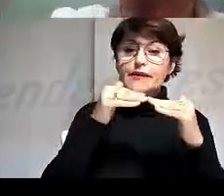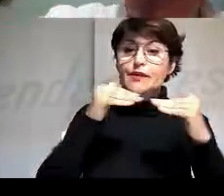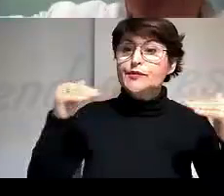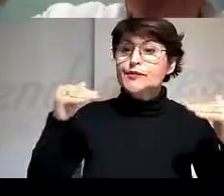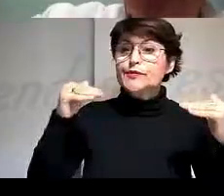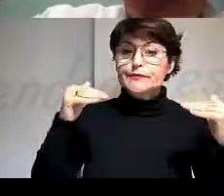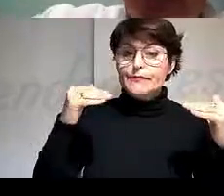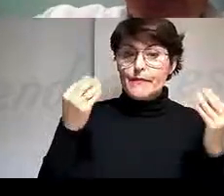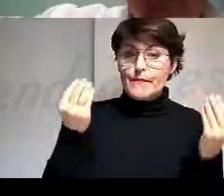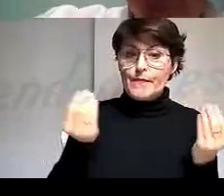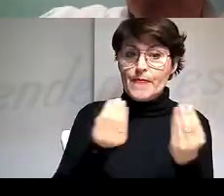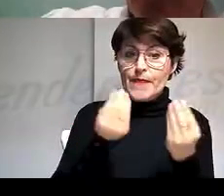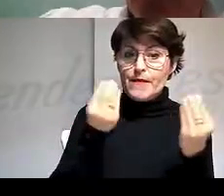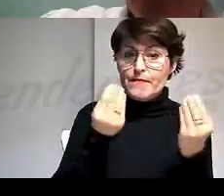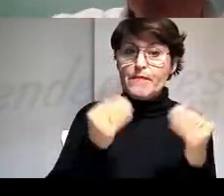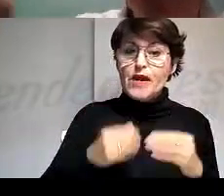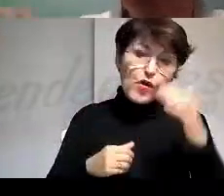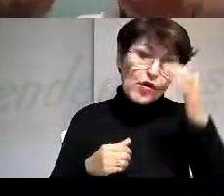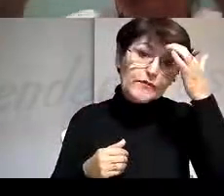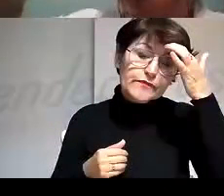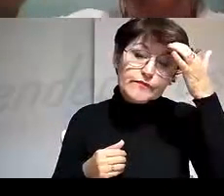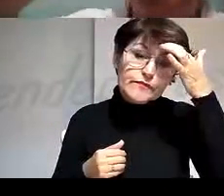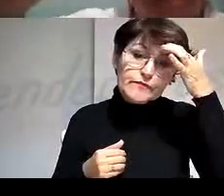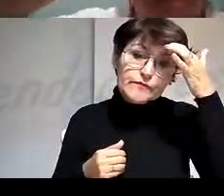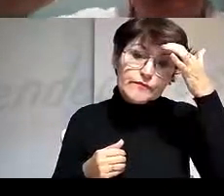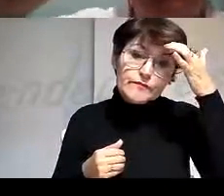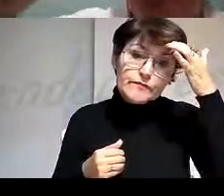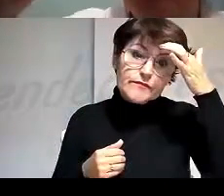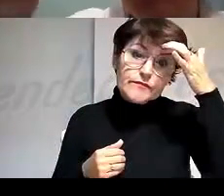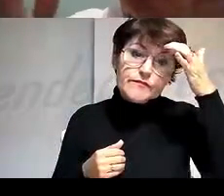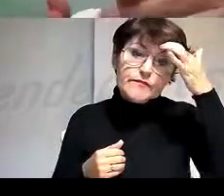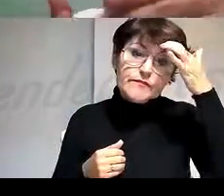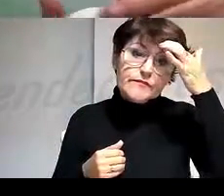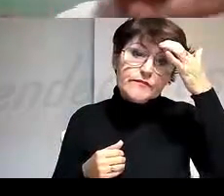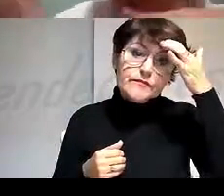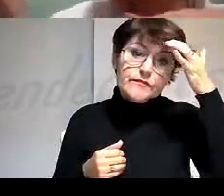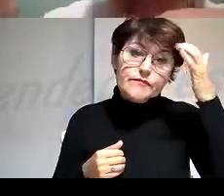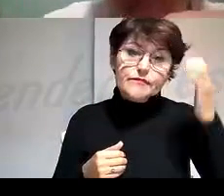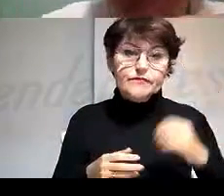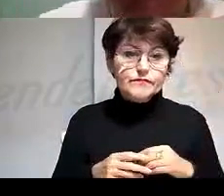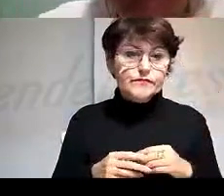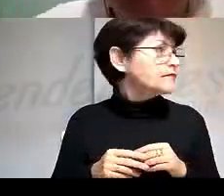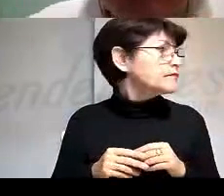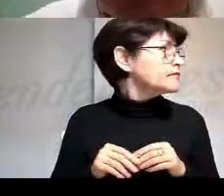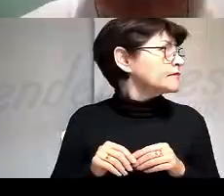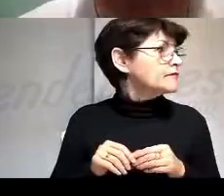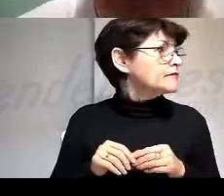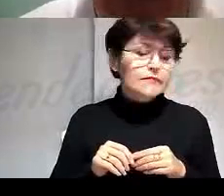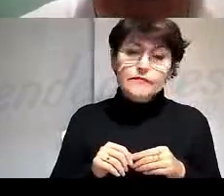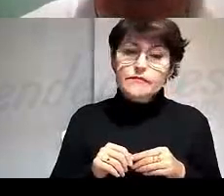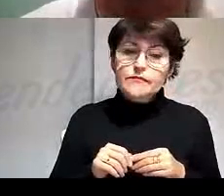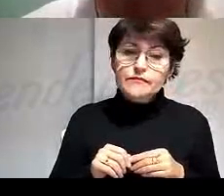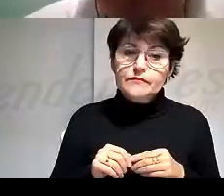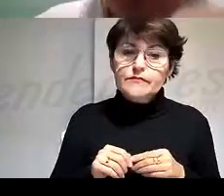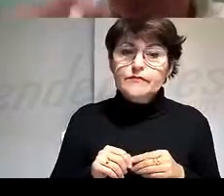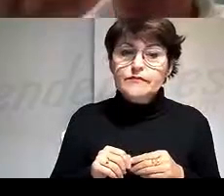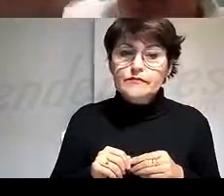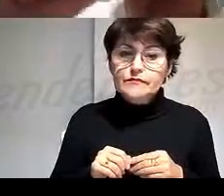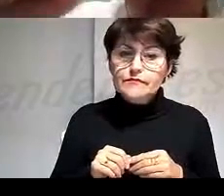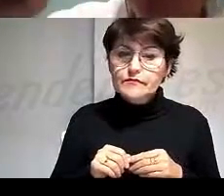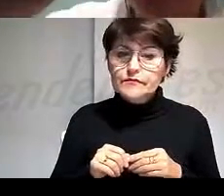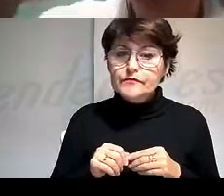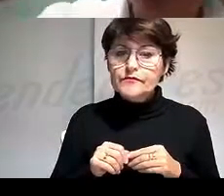como más dientes. Todos esos dientes están producidos por la misma estructura proteica que genera el colágeno.